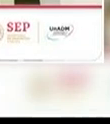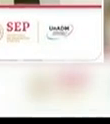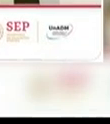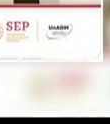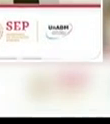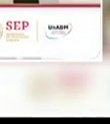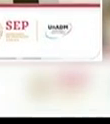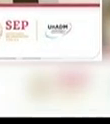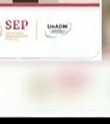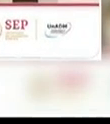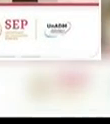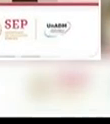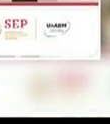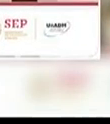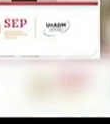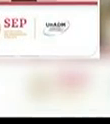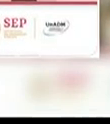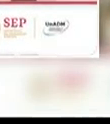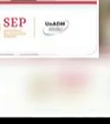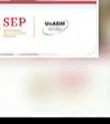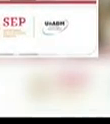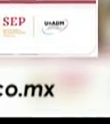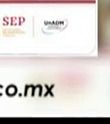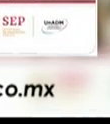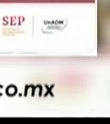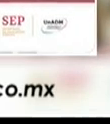Para más información, regístrate en